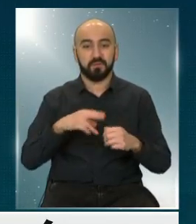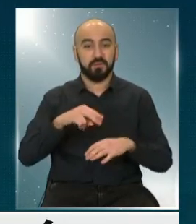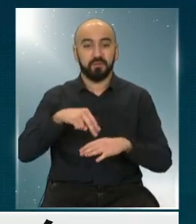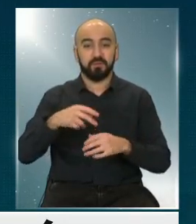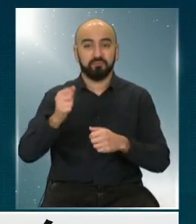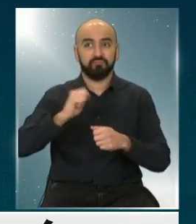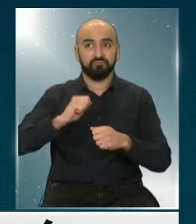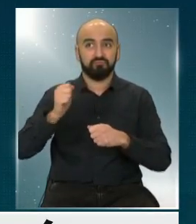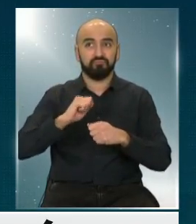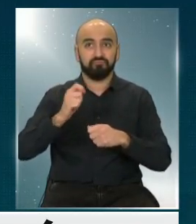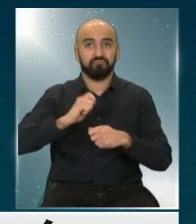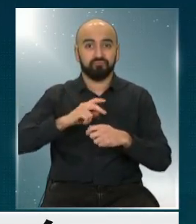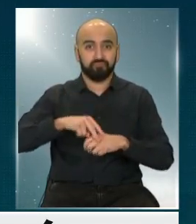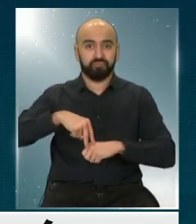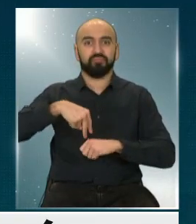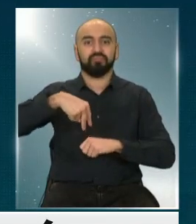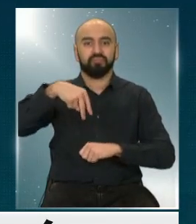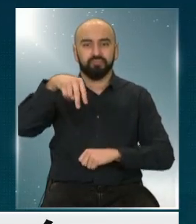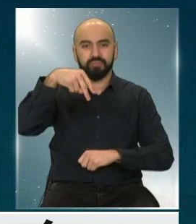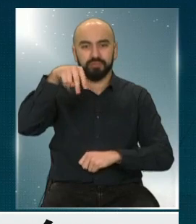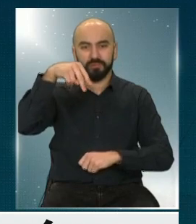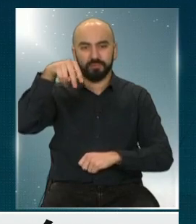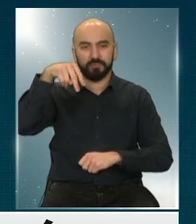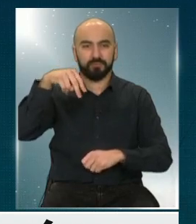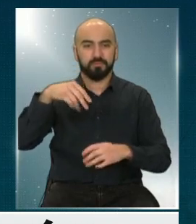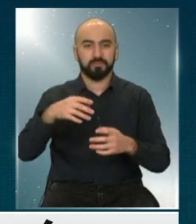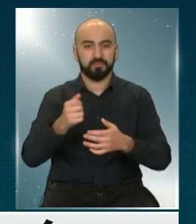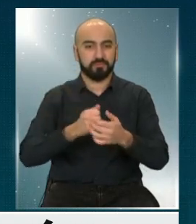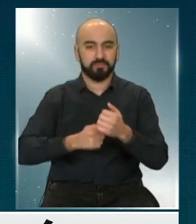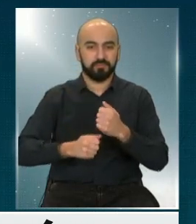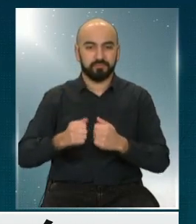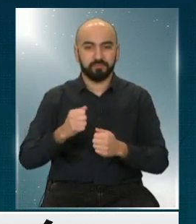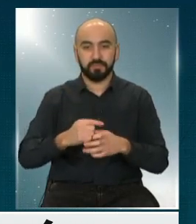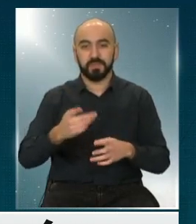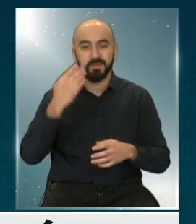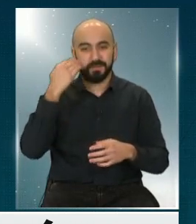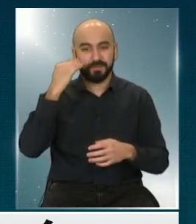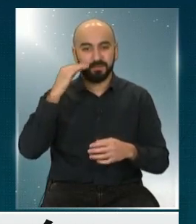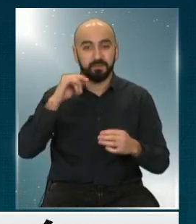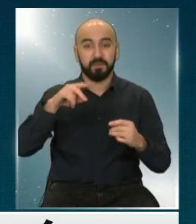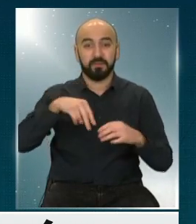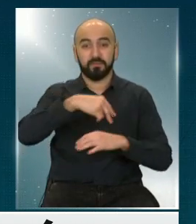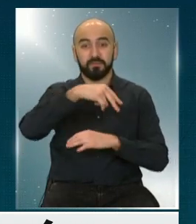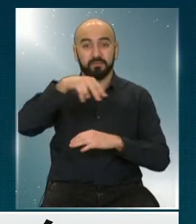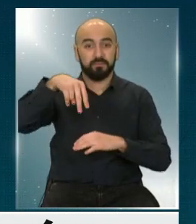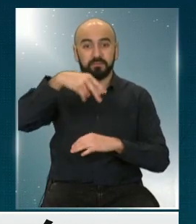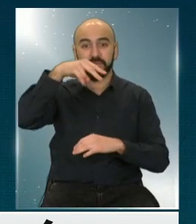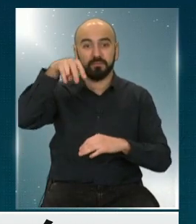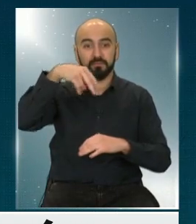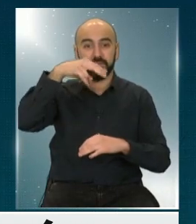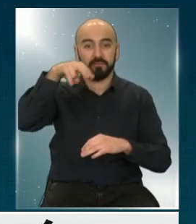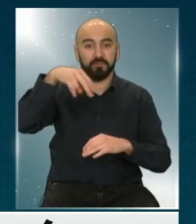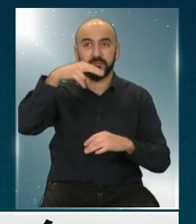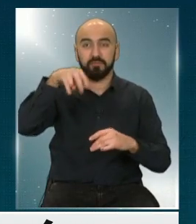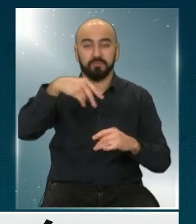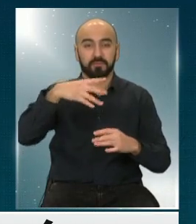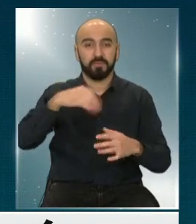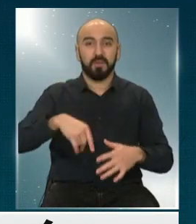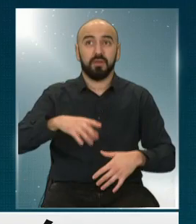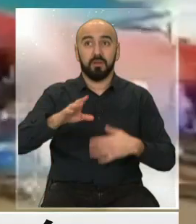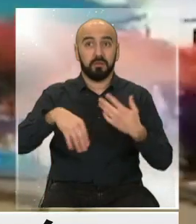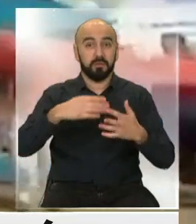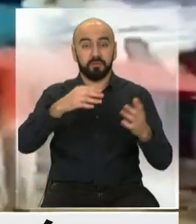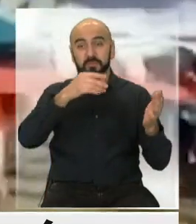y al levantarse la cola del volantín, ella la tenía tomada. Por eso, obviamente, la pequeña